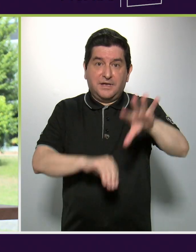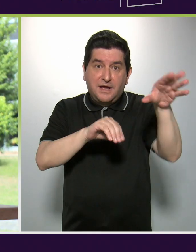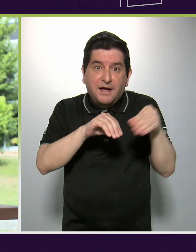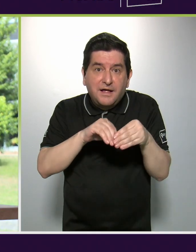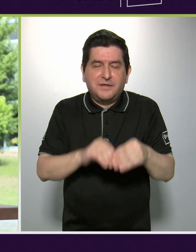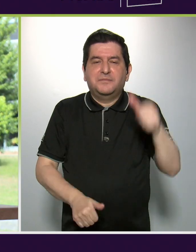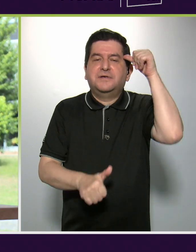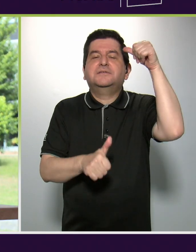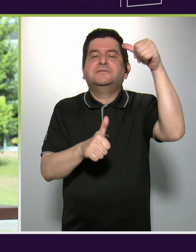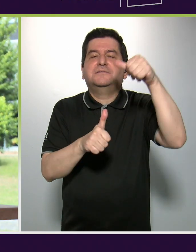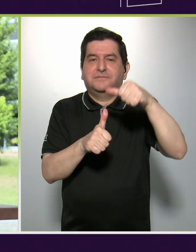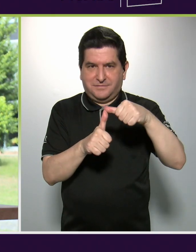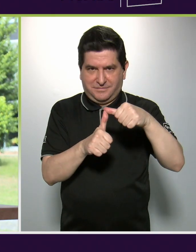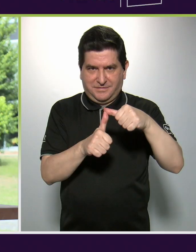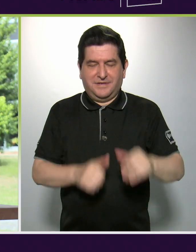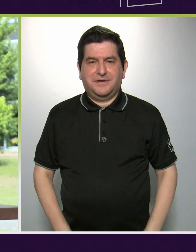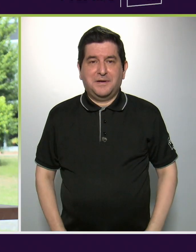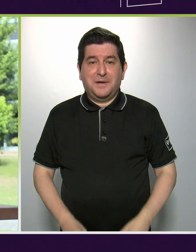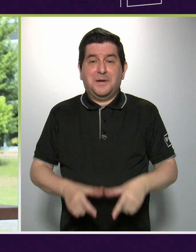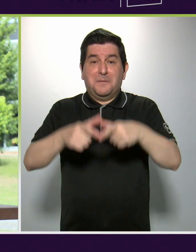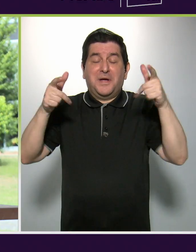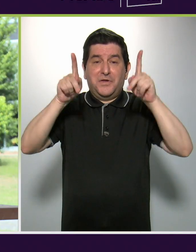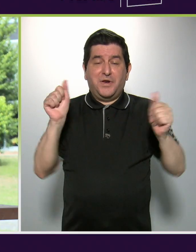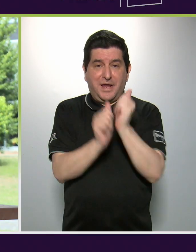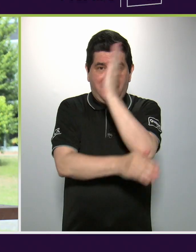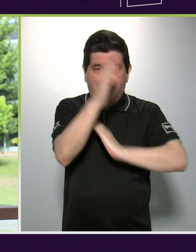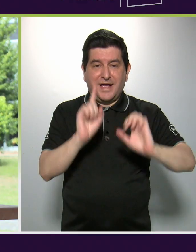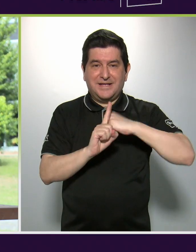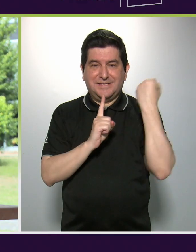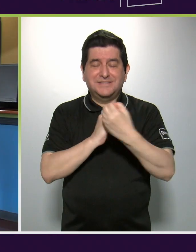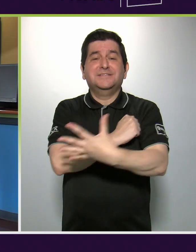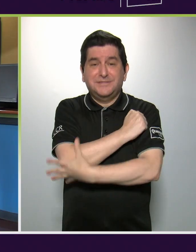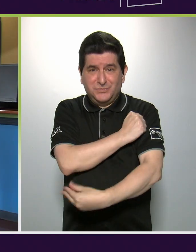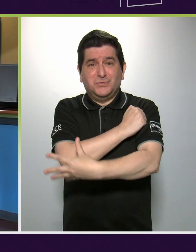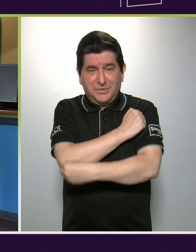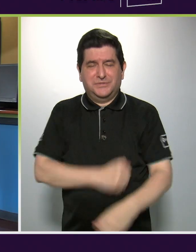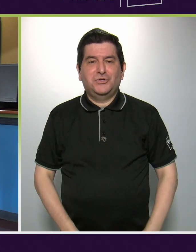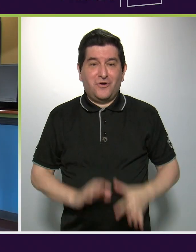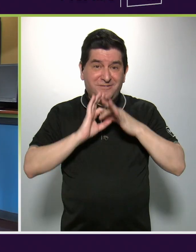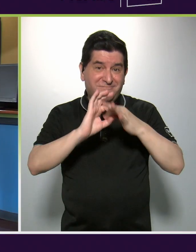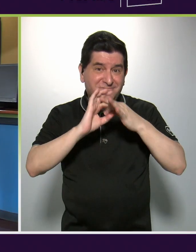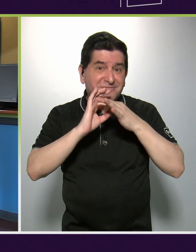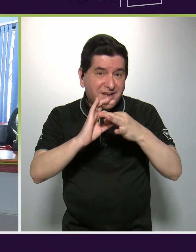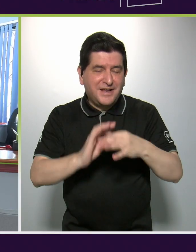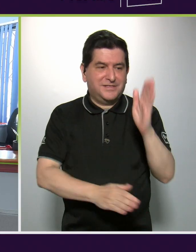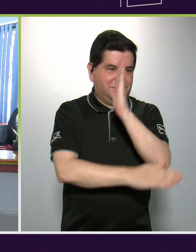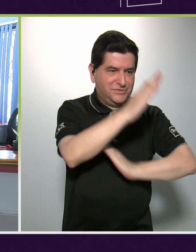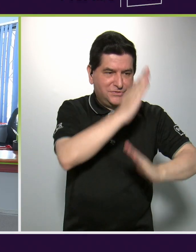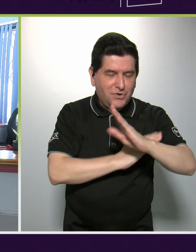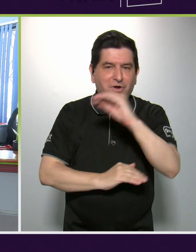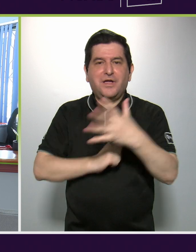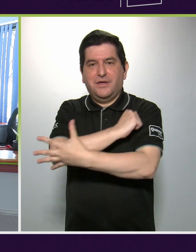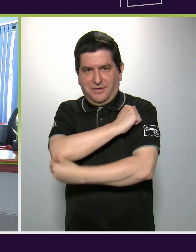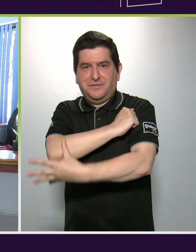viven en situación de pobreza, ¿no? Hay una relación entre discapacidad y pobreza, entonces esto pone en